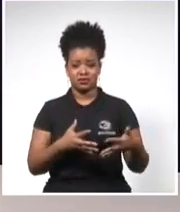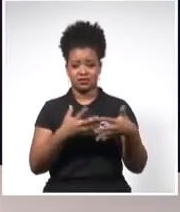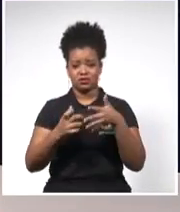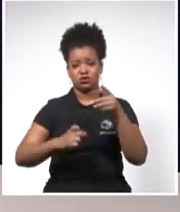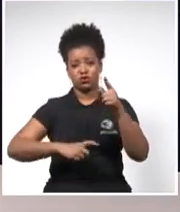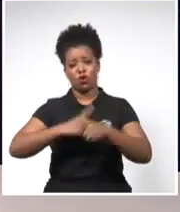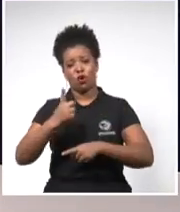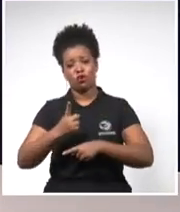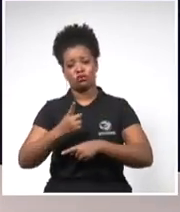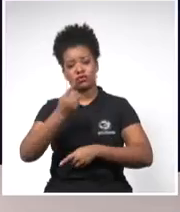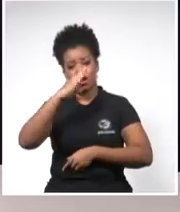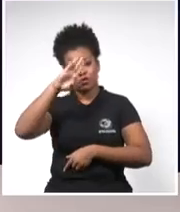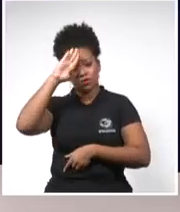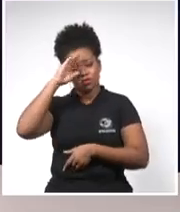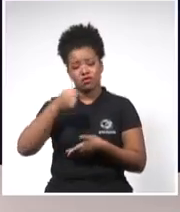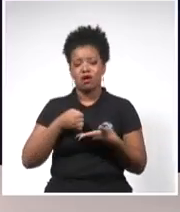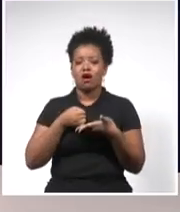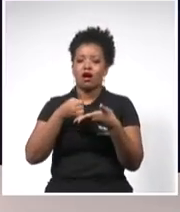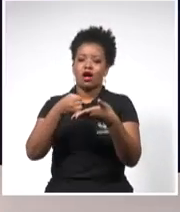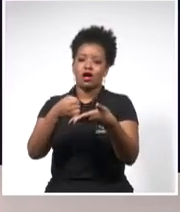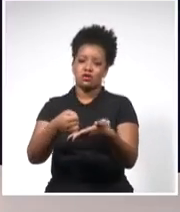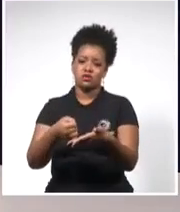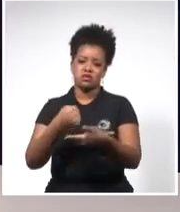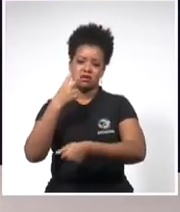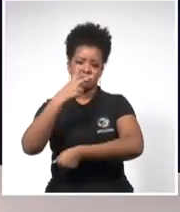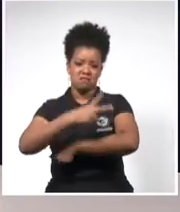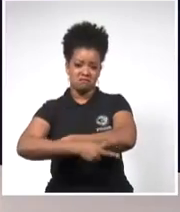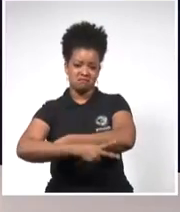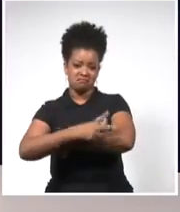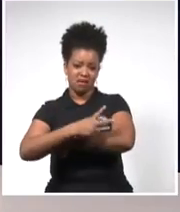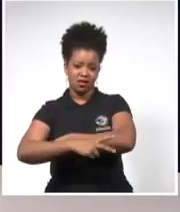el multilateralismo, de una burda manipulación con